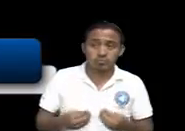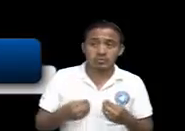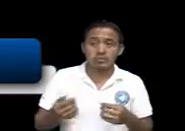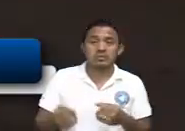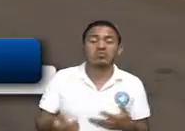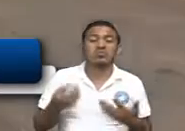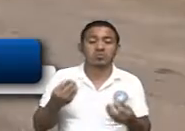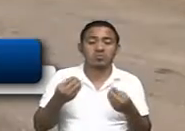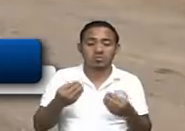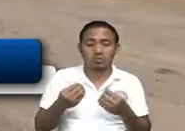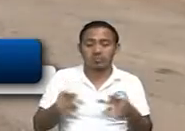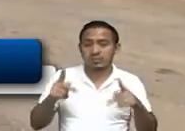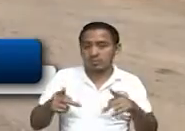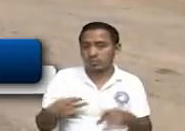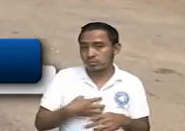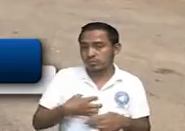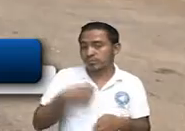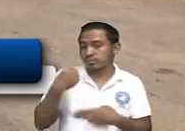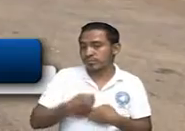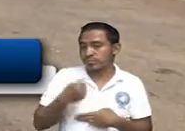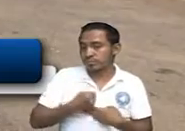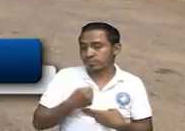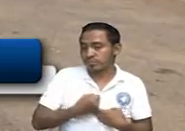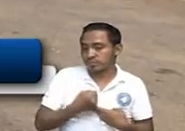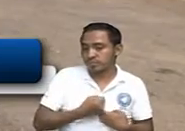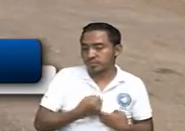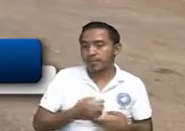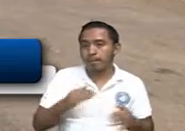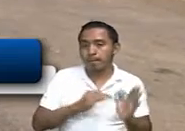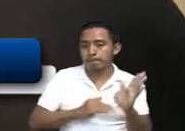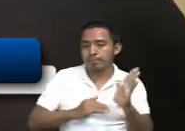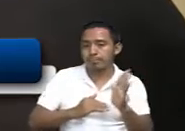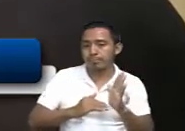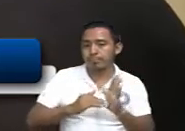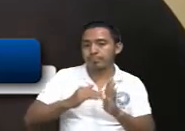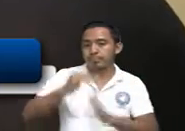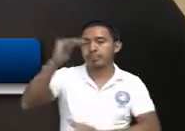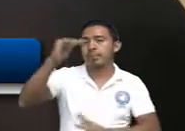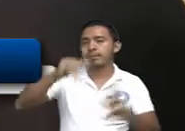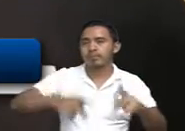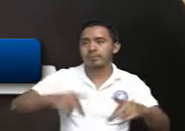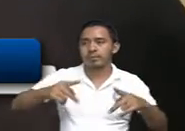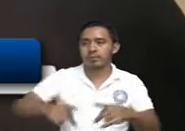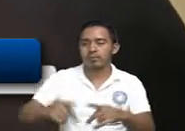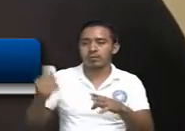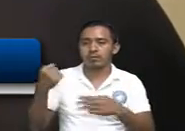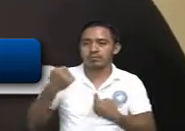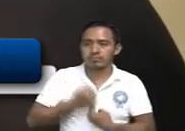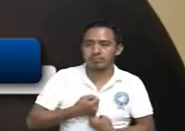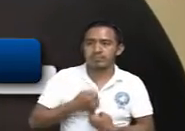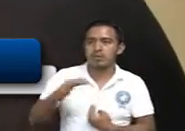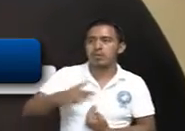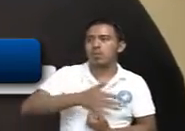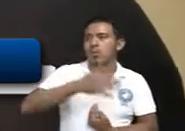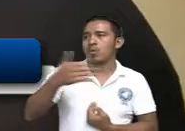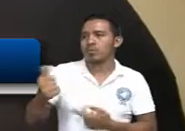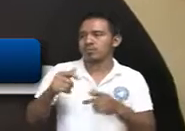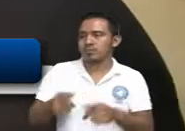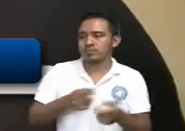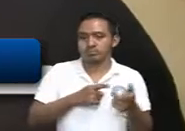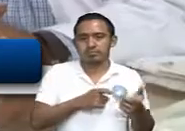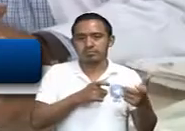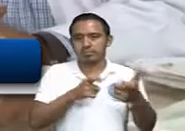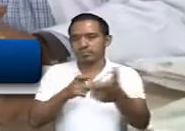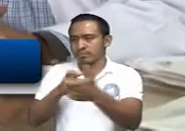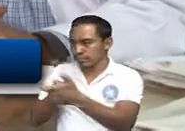proclive al suicidio, pues. Y lo peor aumenta cuando la persona que se suicida mató a otros, por ejemplo, cuando hay un